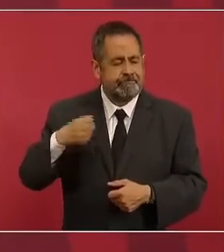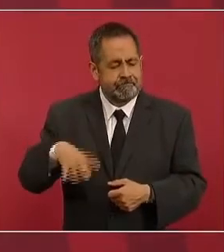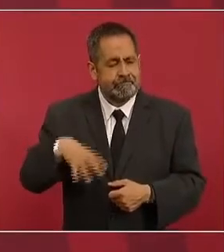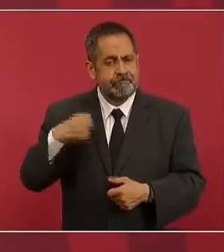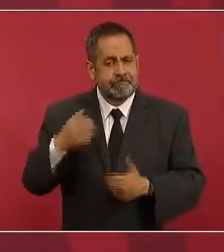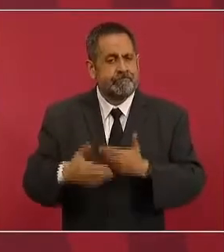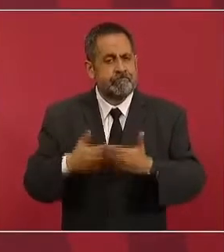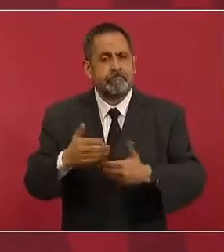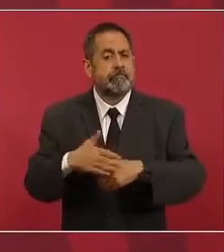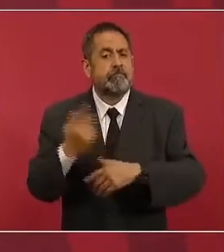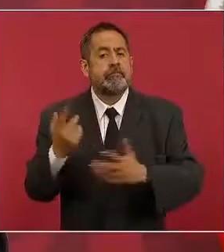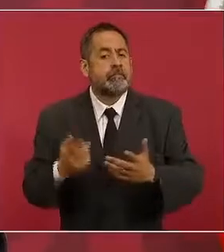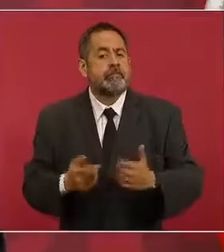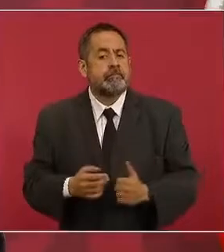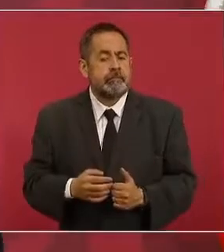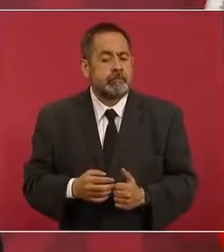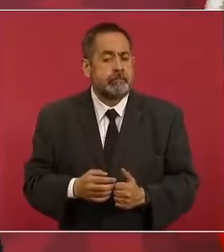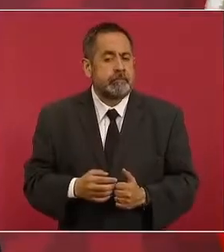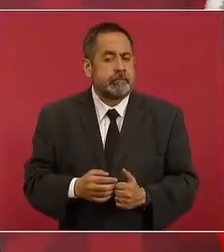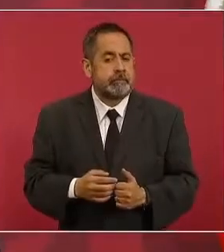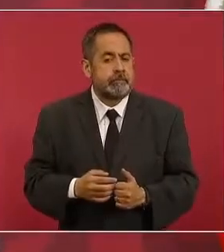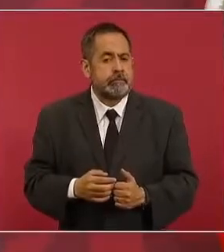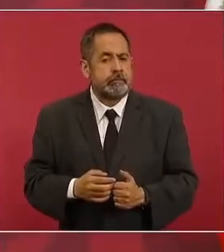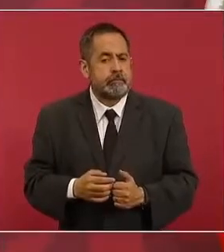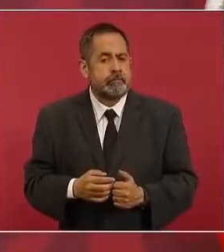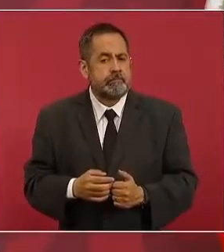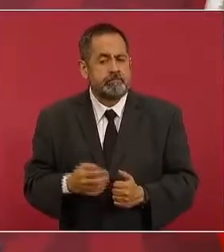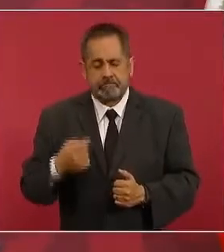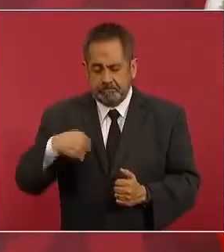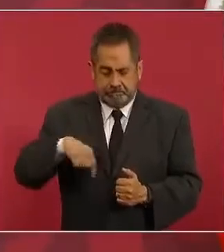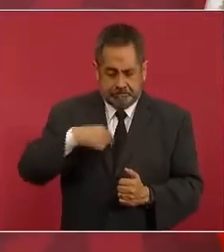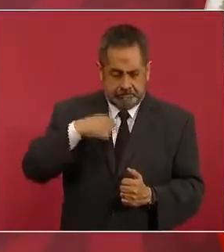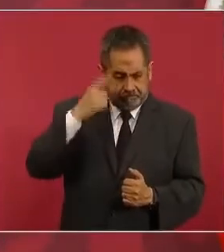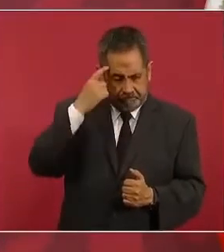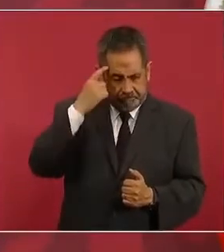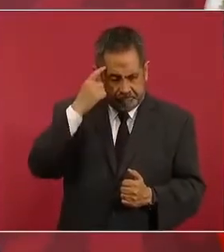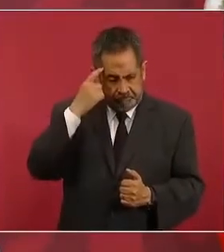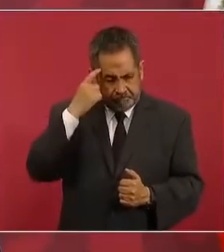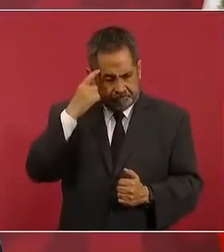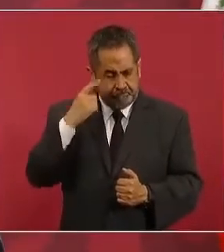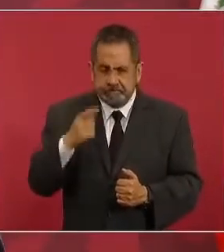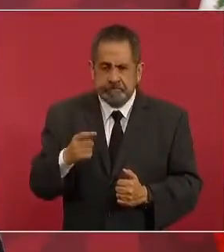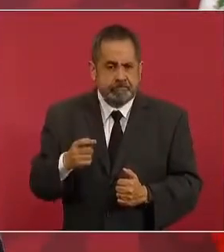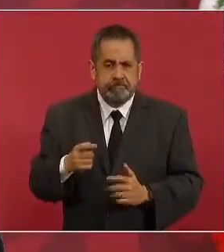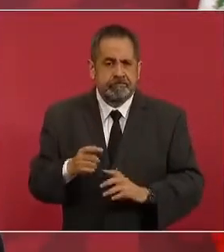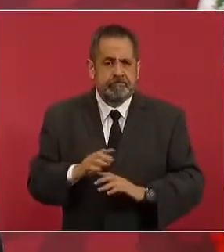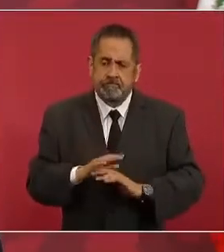porque ya no vamos a